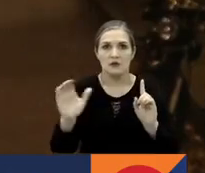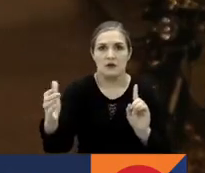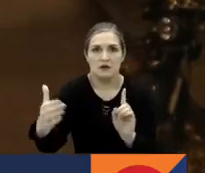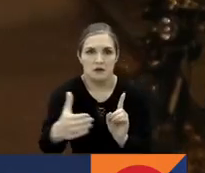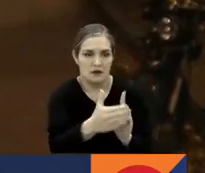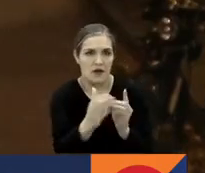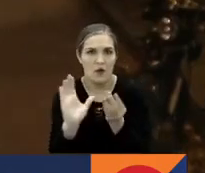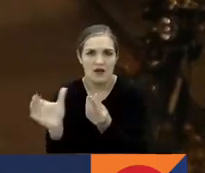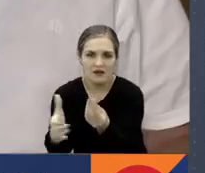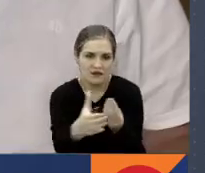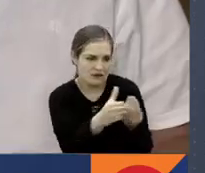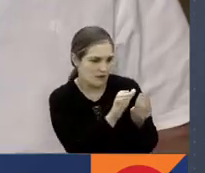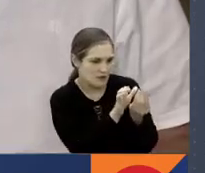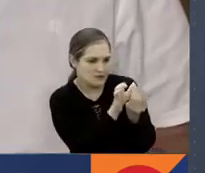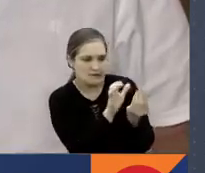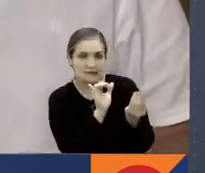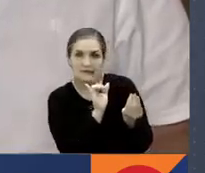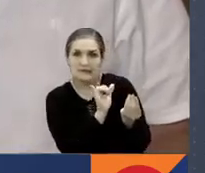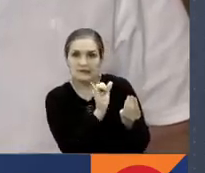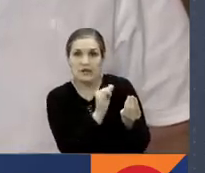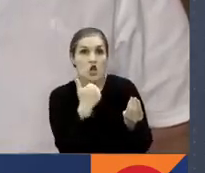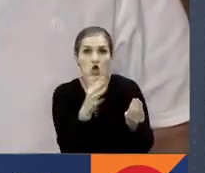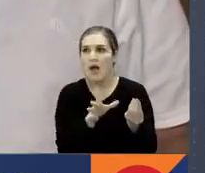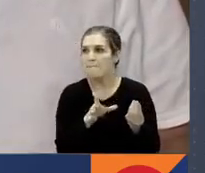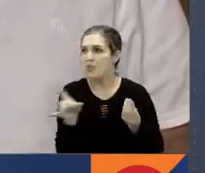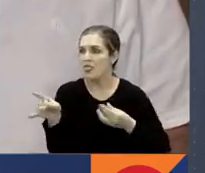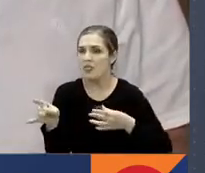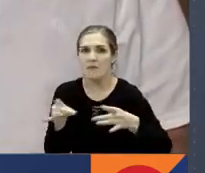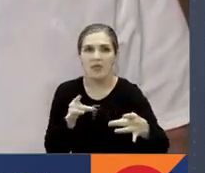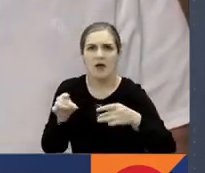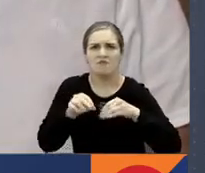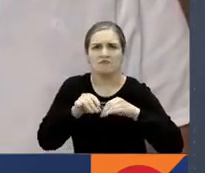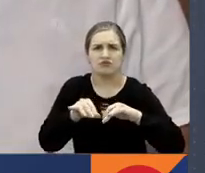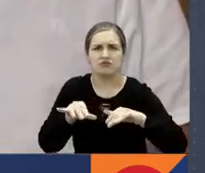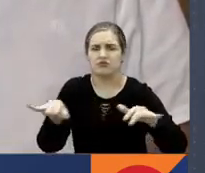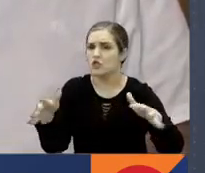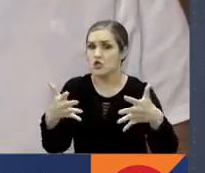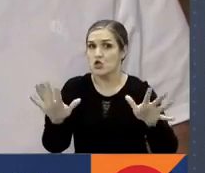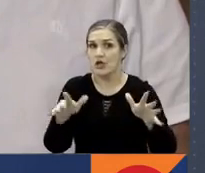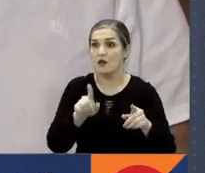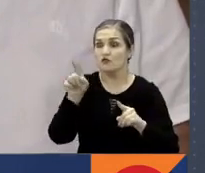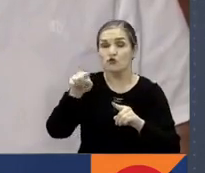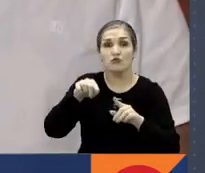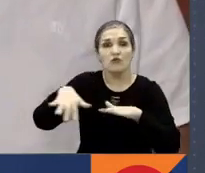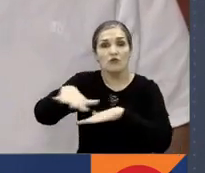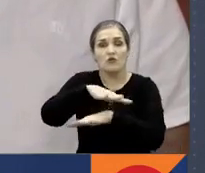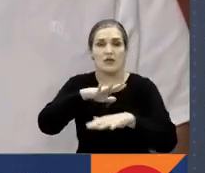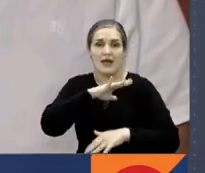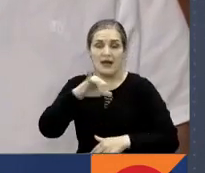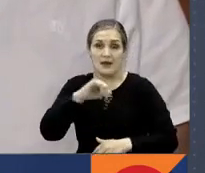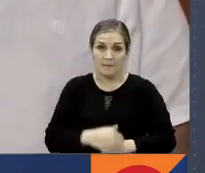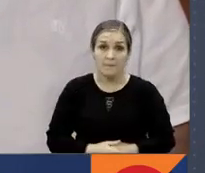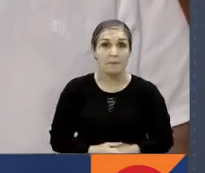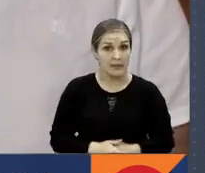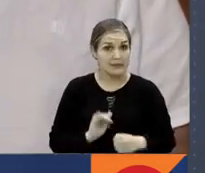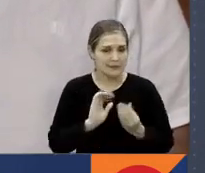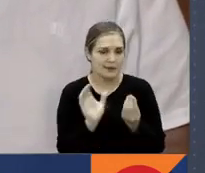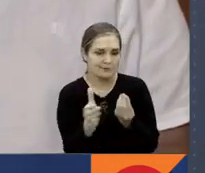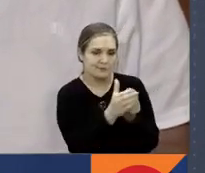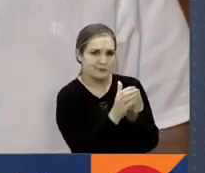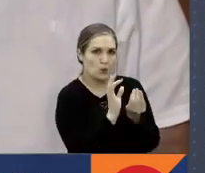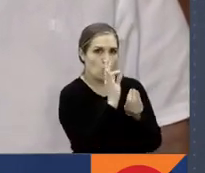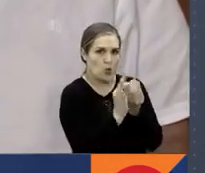de COVID-19 se extienda y se propague a otros lugares de la capital del Valle del Cauca. También ha dicho el mandatario, quien